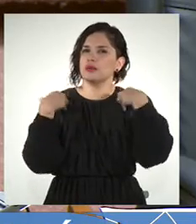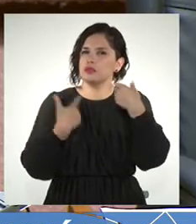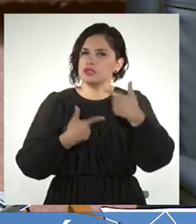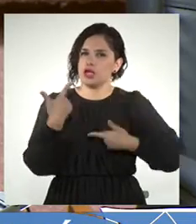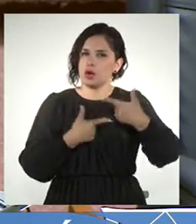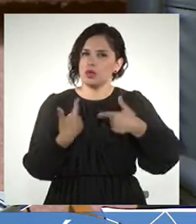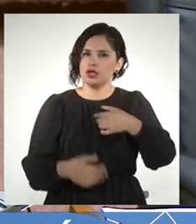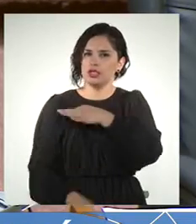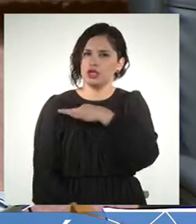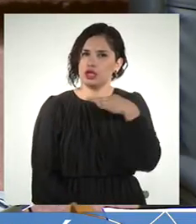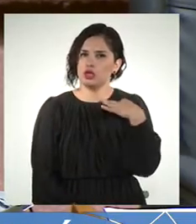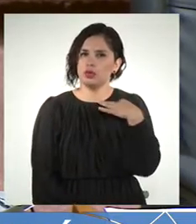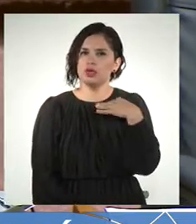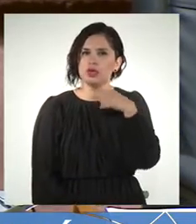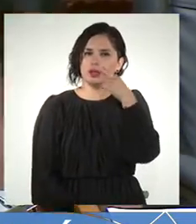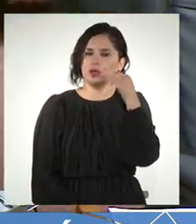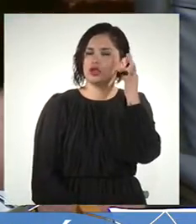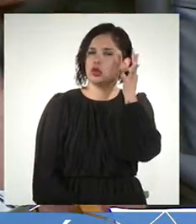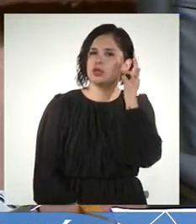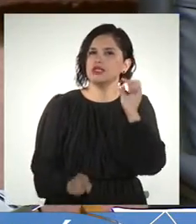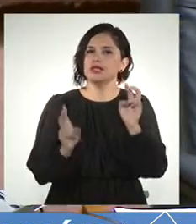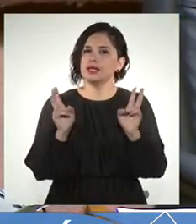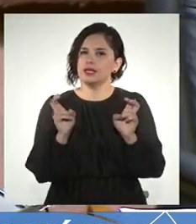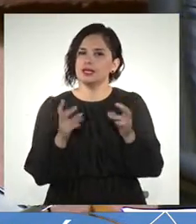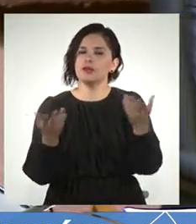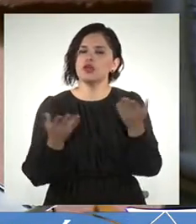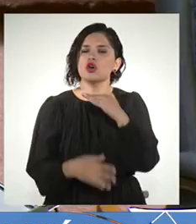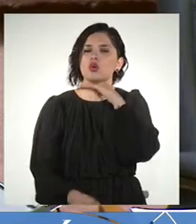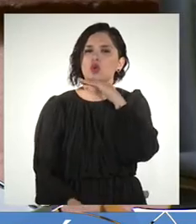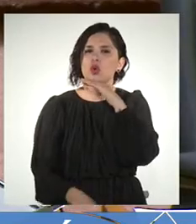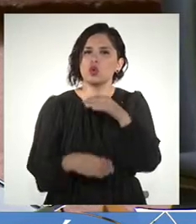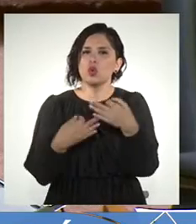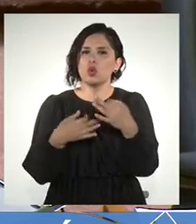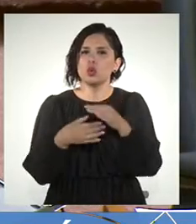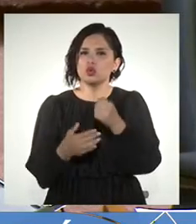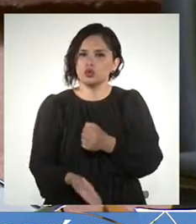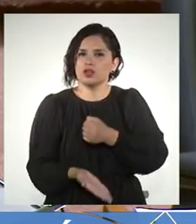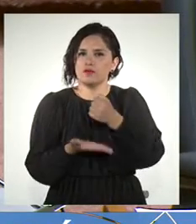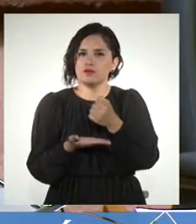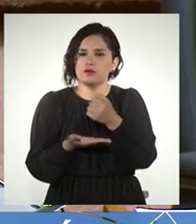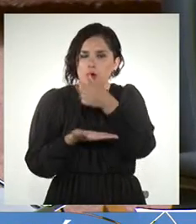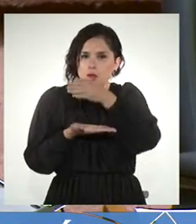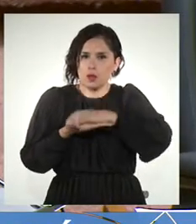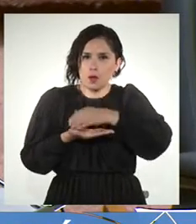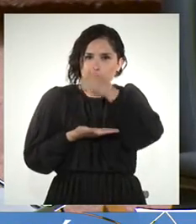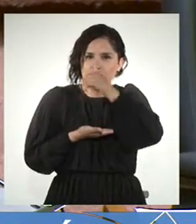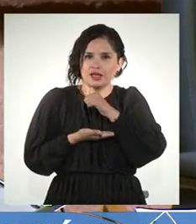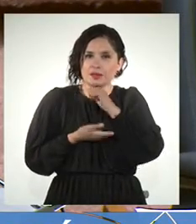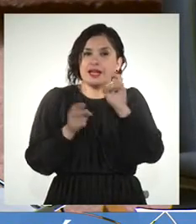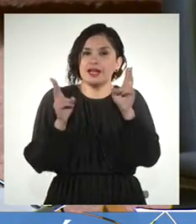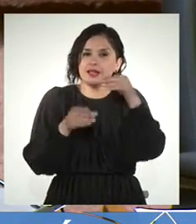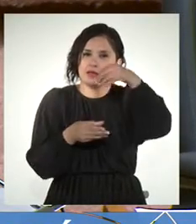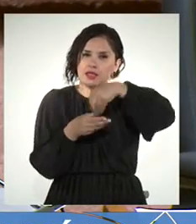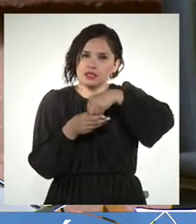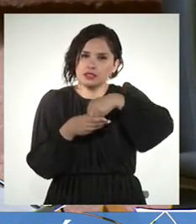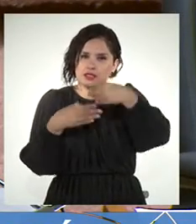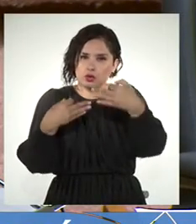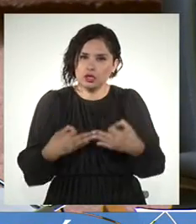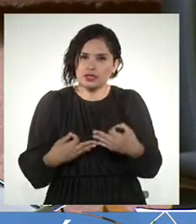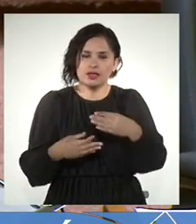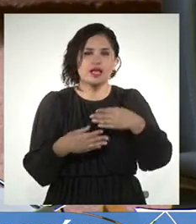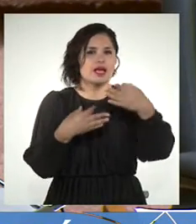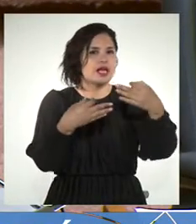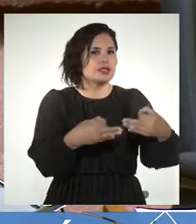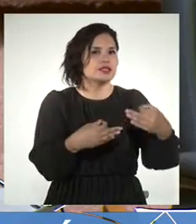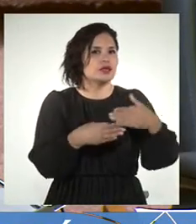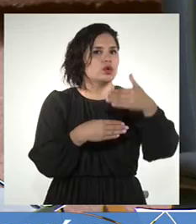los ministros o ministras sobre el uso de los gastos reservados exclusivamente en seguridad interna y externa y